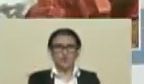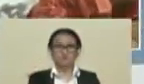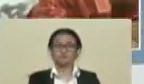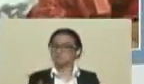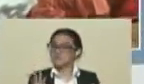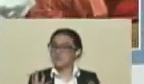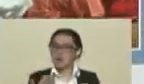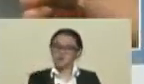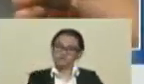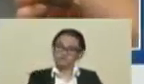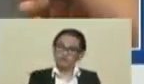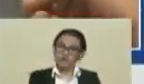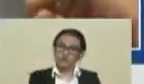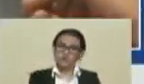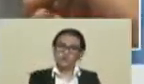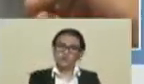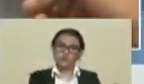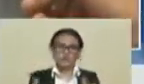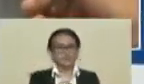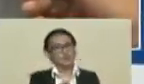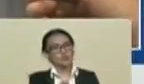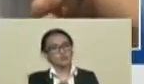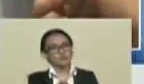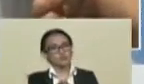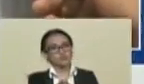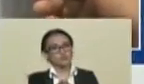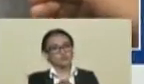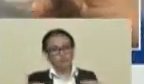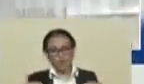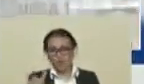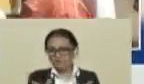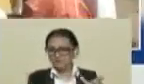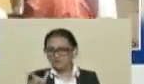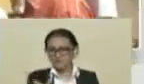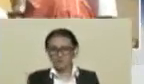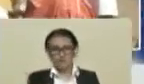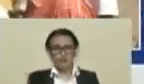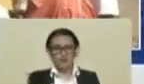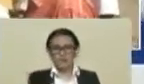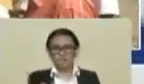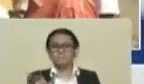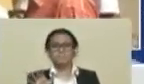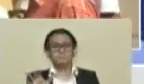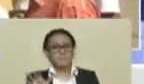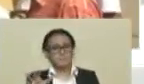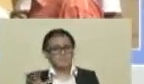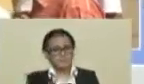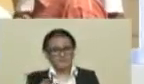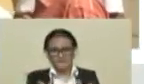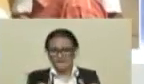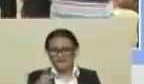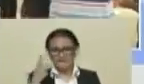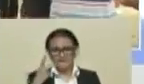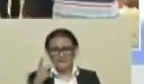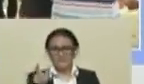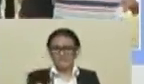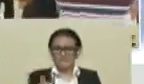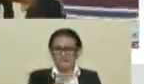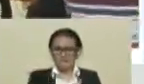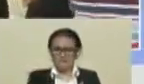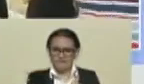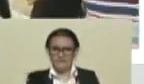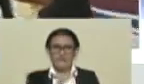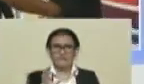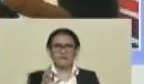siguen extendidas a todos los sectores de la sociedad venezolana, a los sectores políticos, a los sectores religiosos, a los sectores